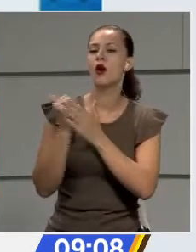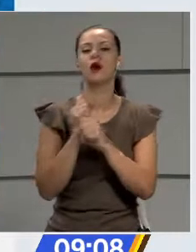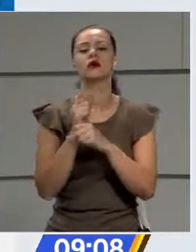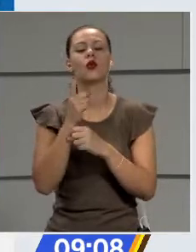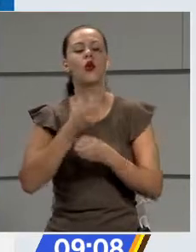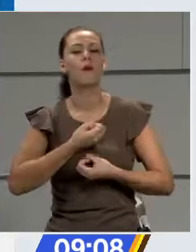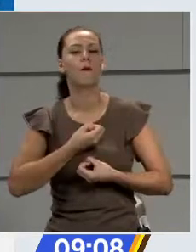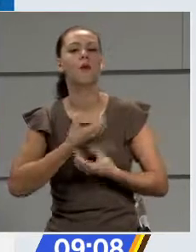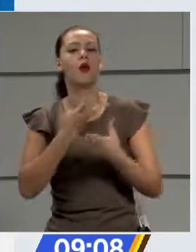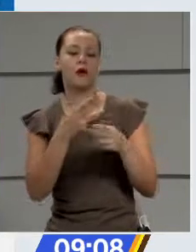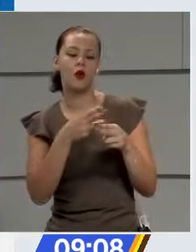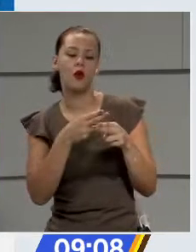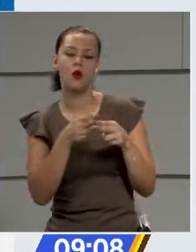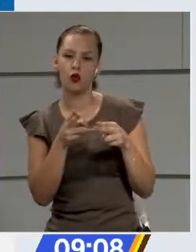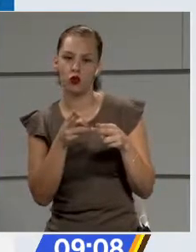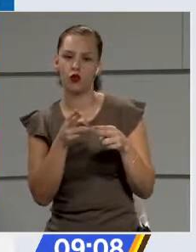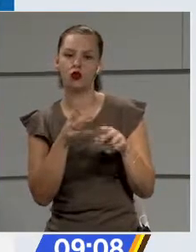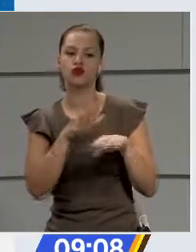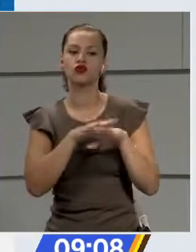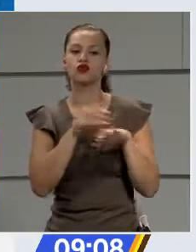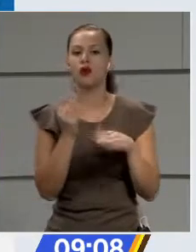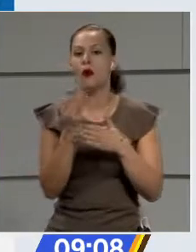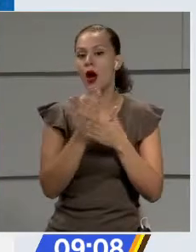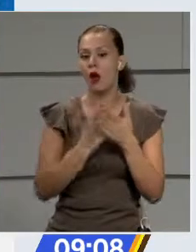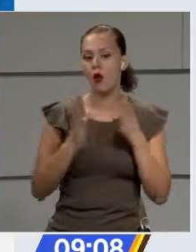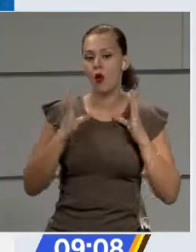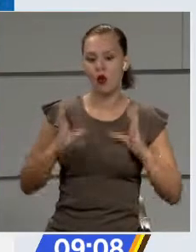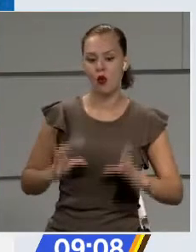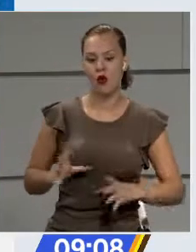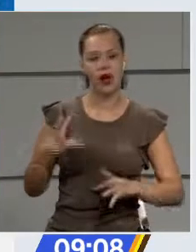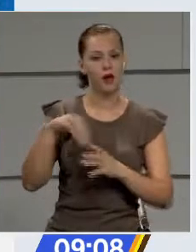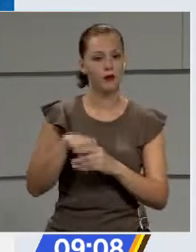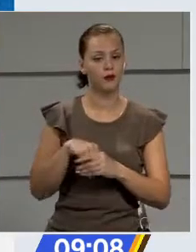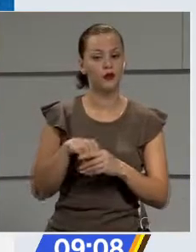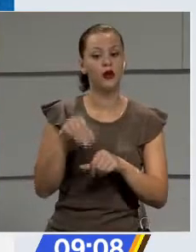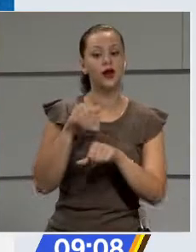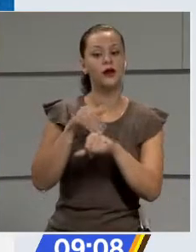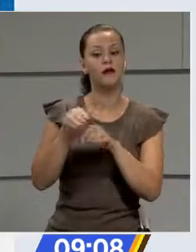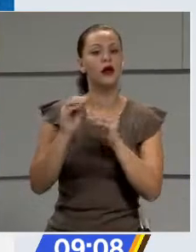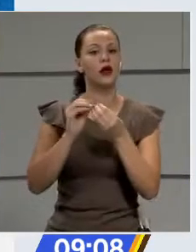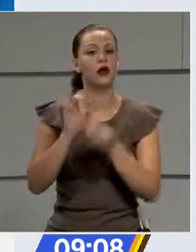poema corto acerca de alguna de las partes del cuerpo y envíalo al número